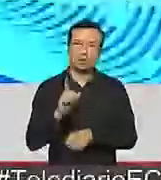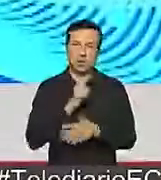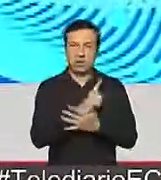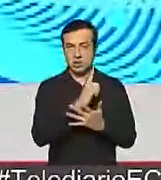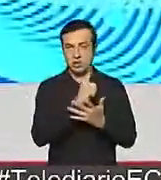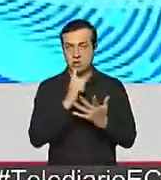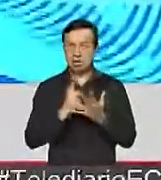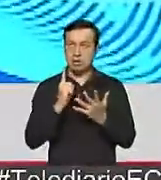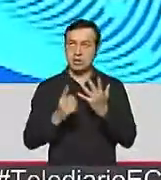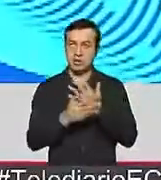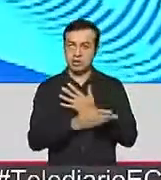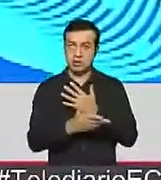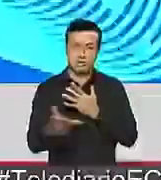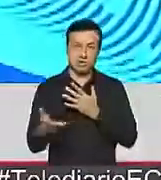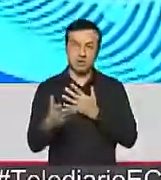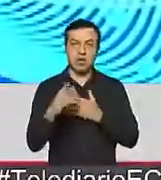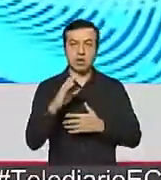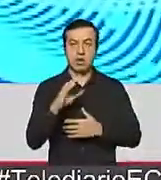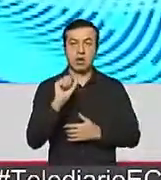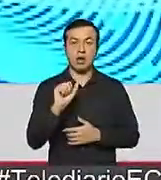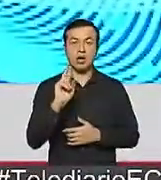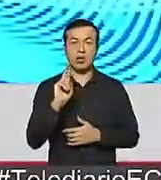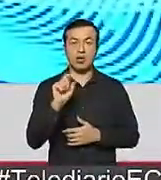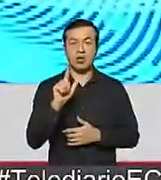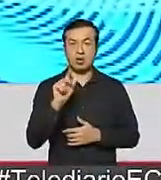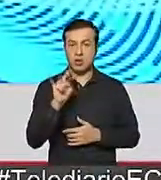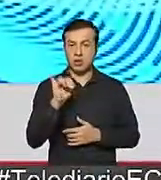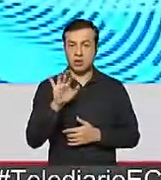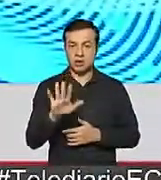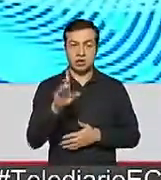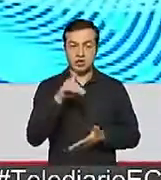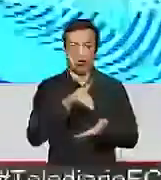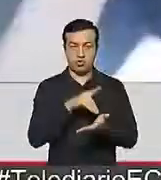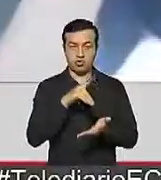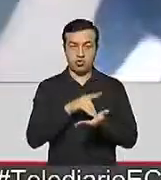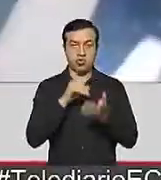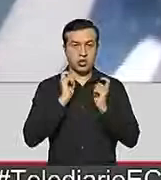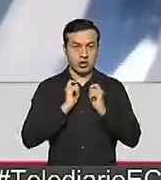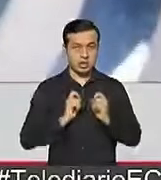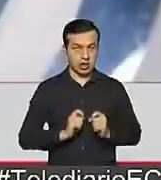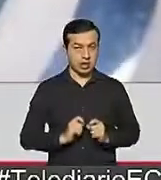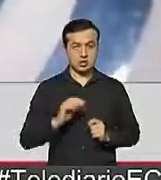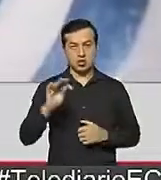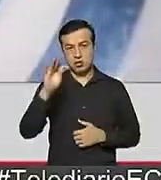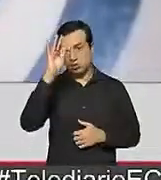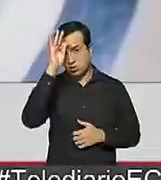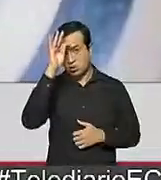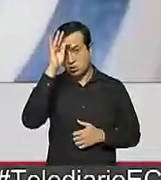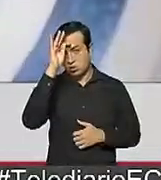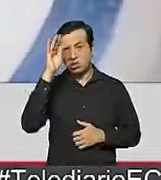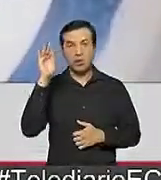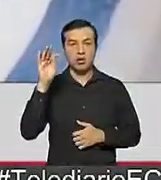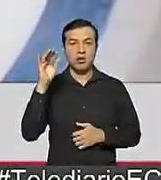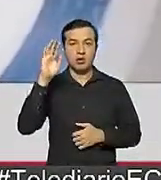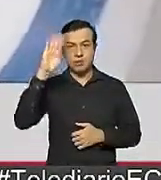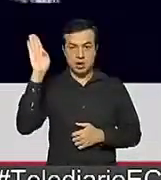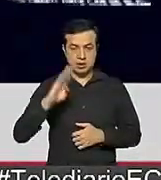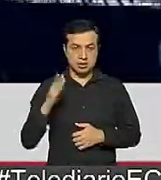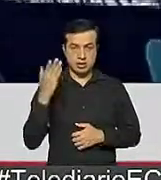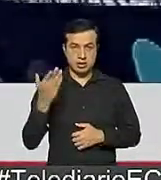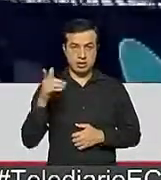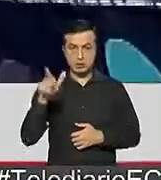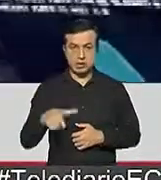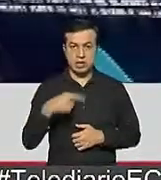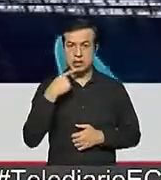caso. Sin embargo, según Carolina Caguamura, médica oncóloga del Hospital de la Beneficencia Portuguesa de Sao Paulo,